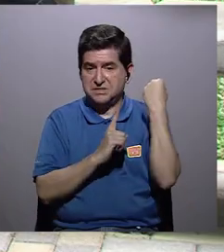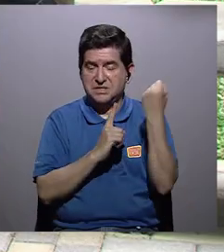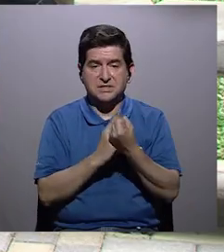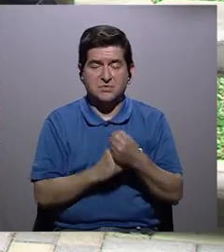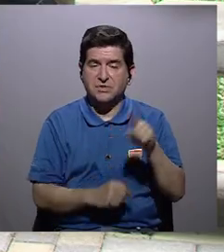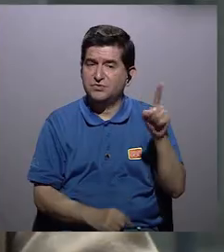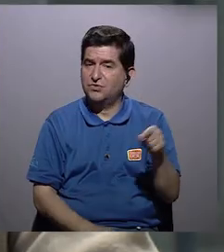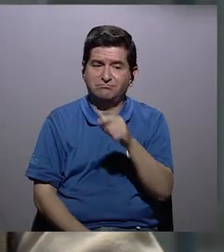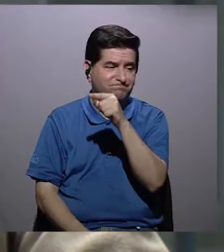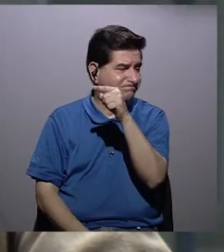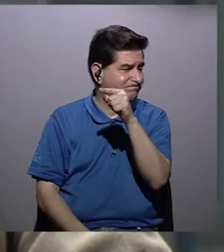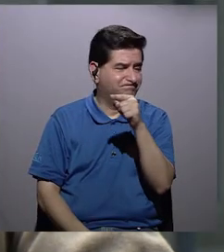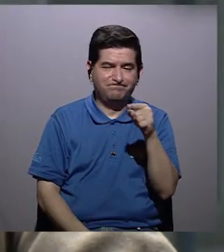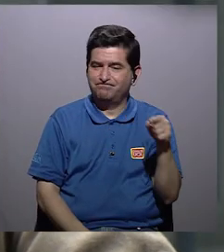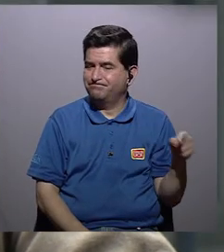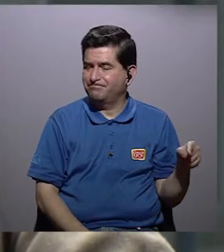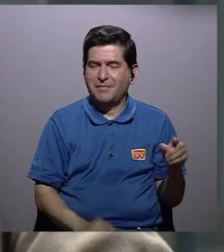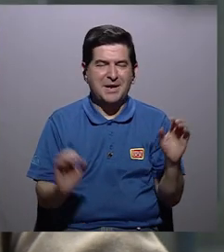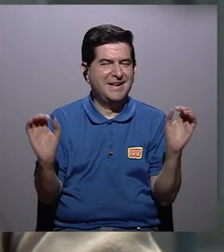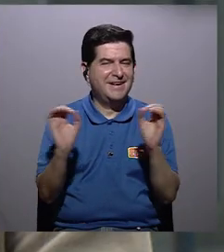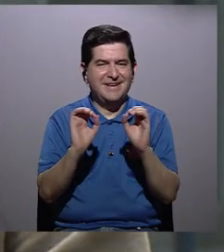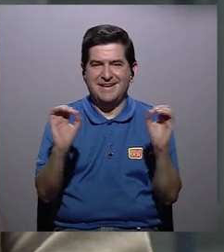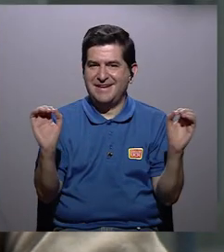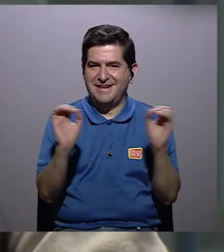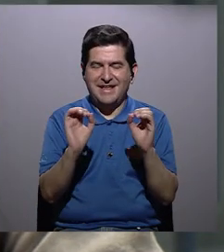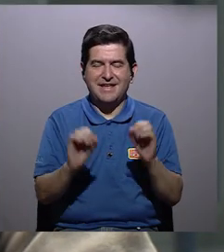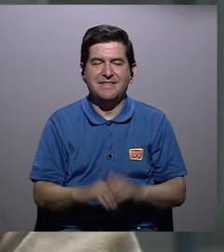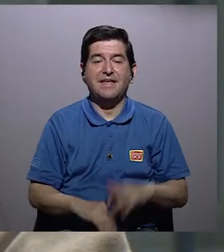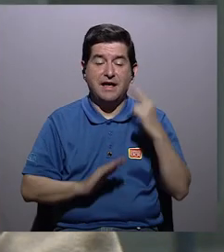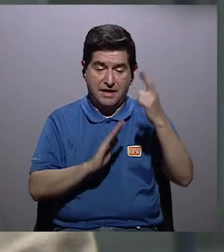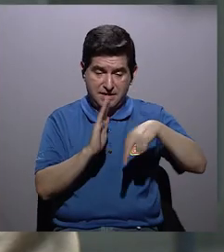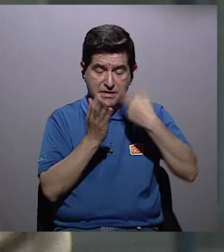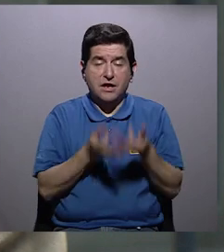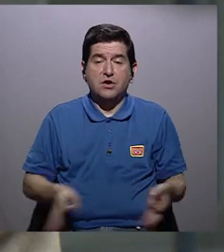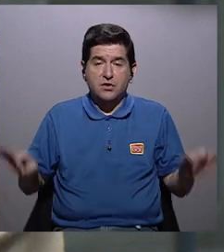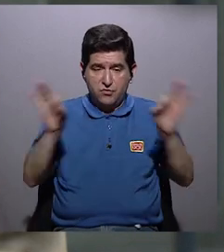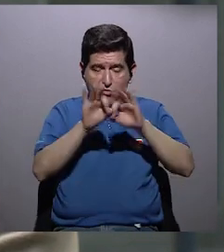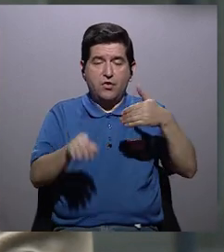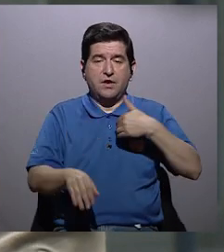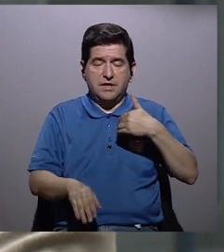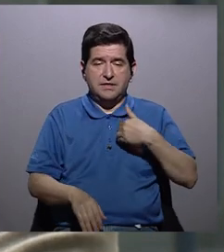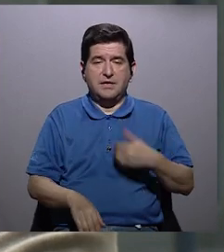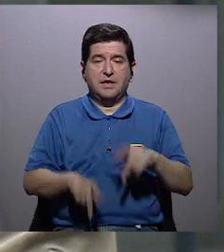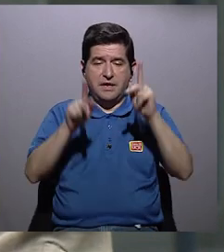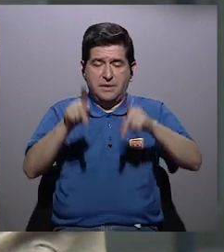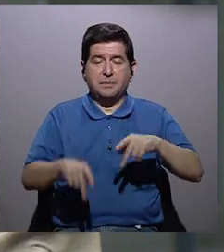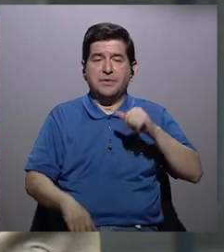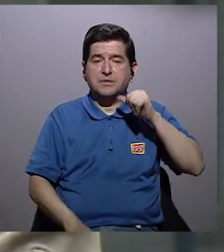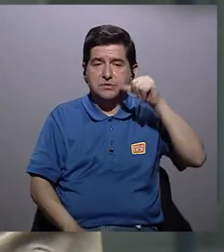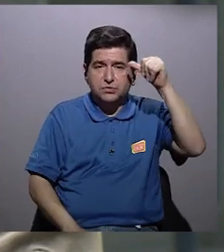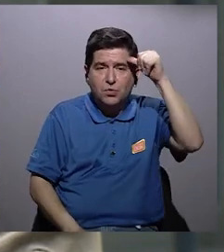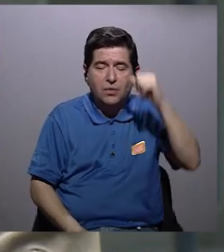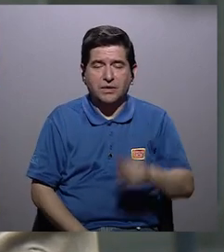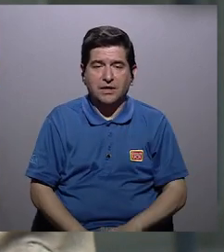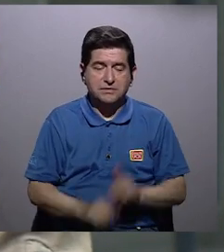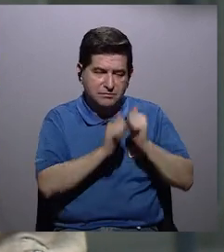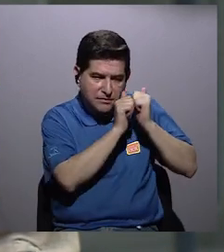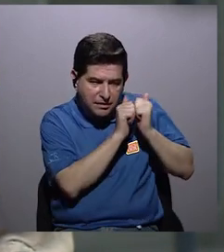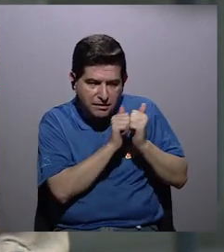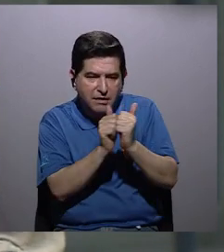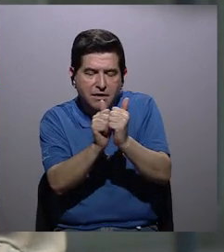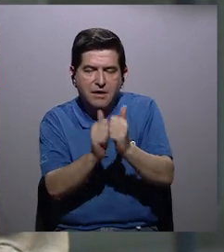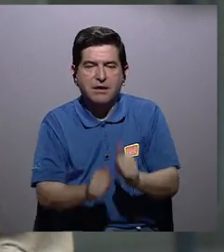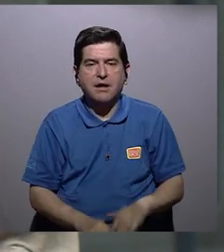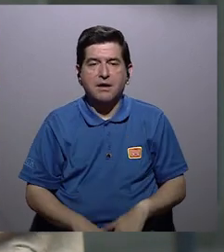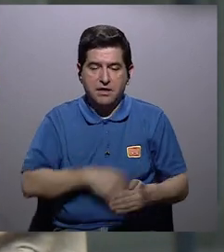no le ha quitado absolutamente nada al papel relevante que tienen las personas adultas en el acompañamiento